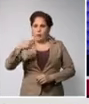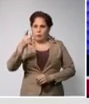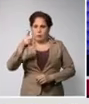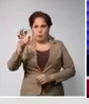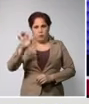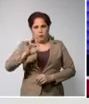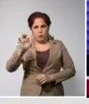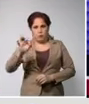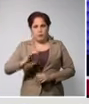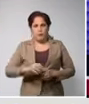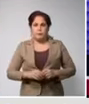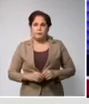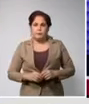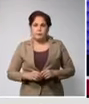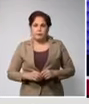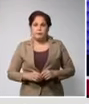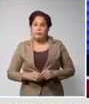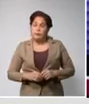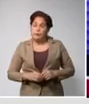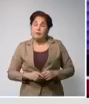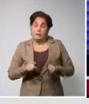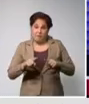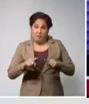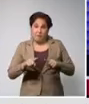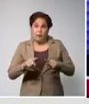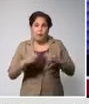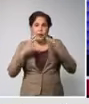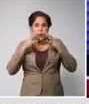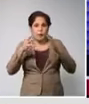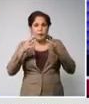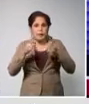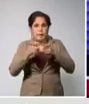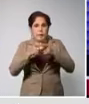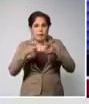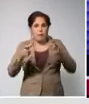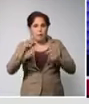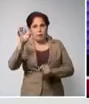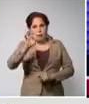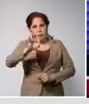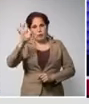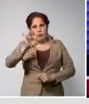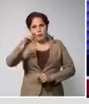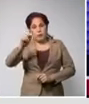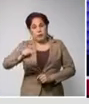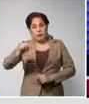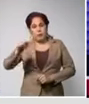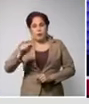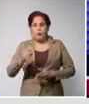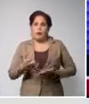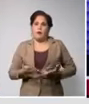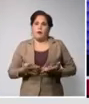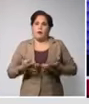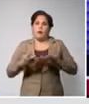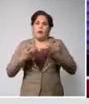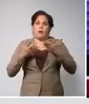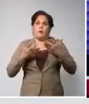94,1%. Esto permite también incrementar el porciento de pacientes recuperados de